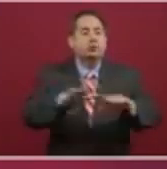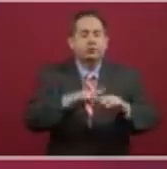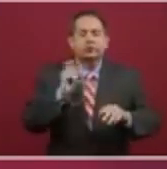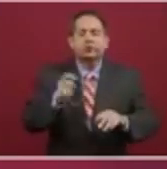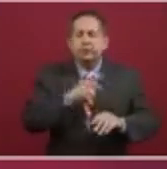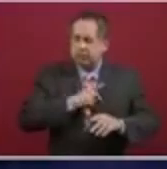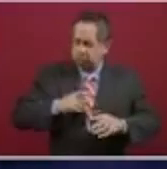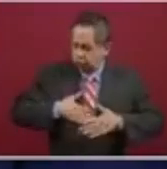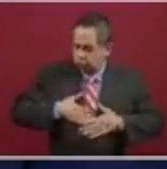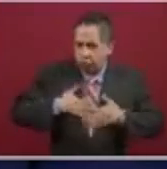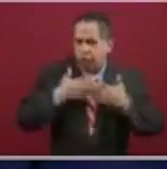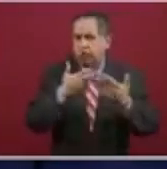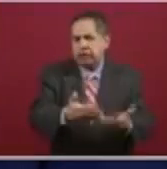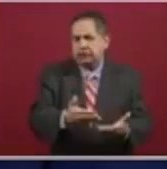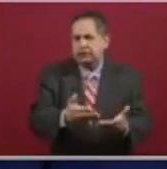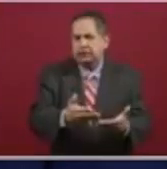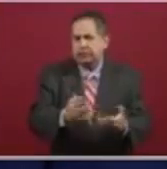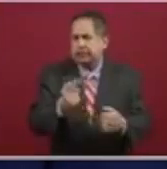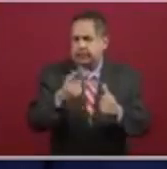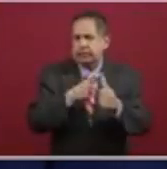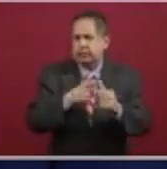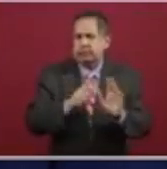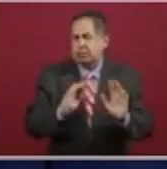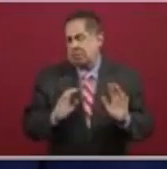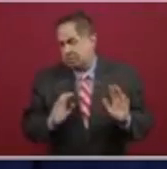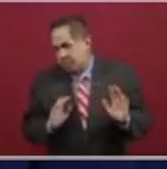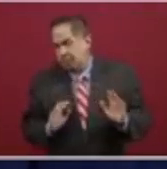virtud de nuestro pueblo.